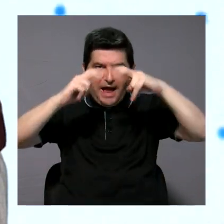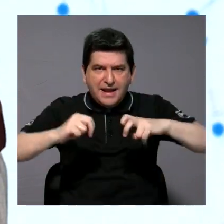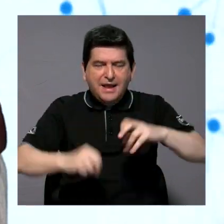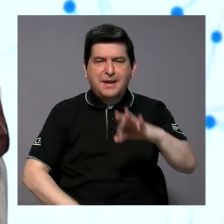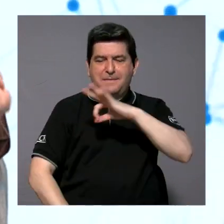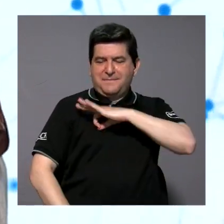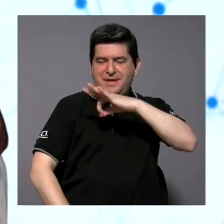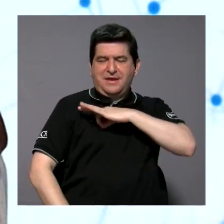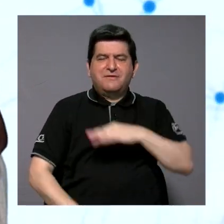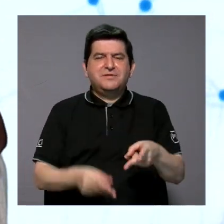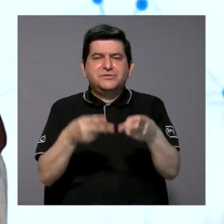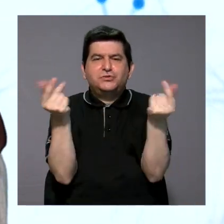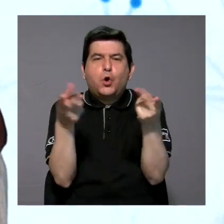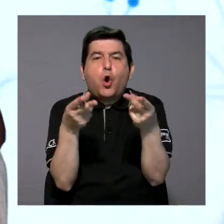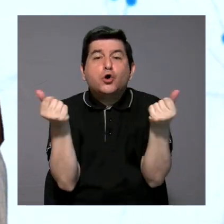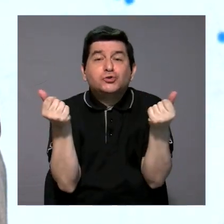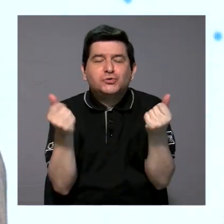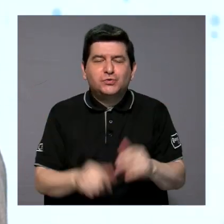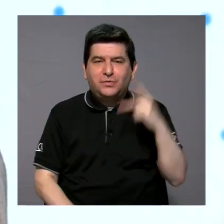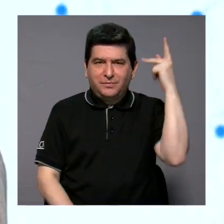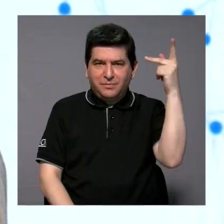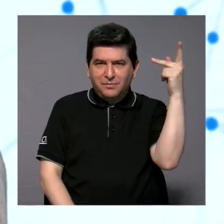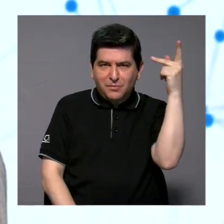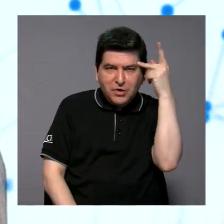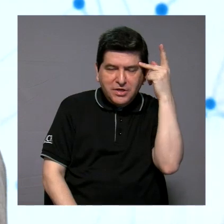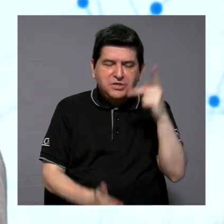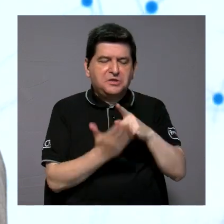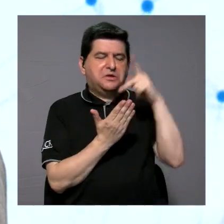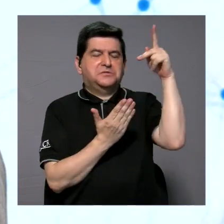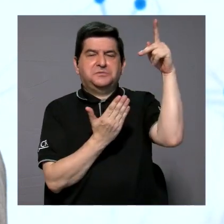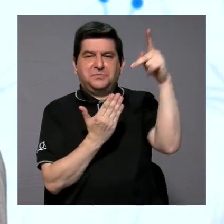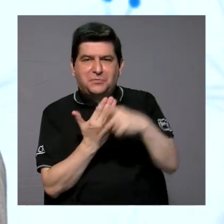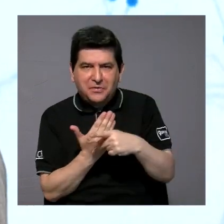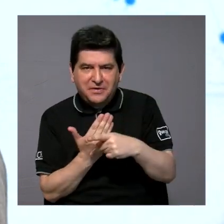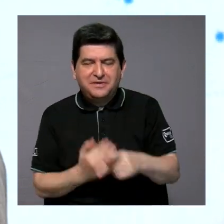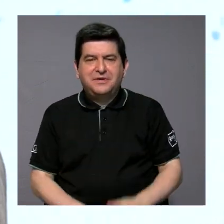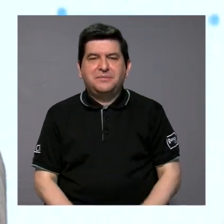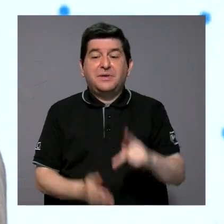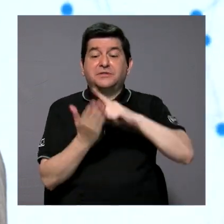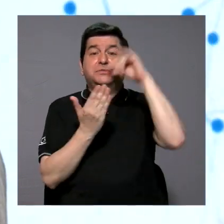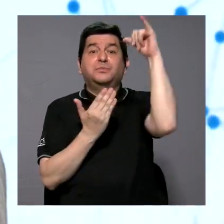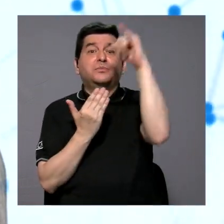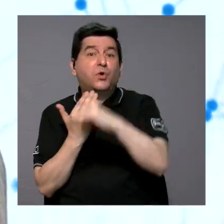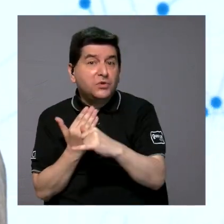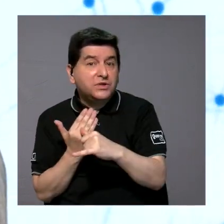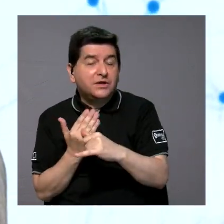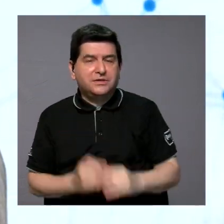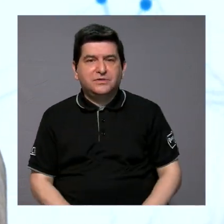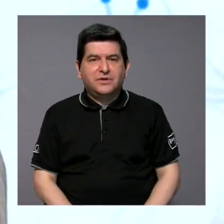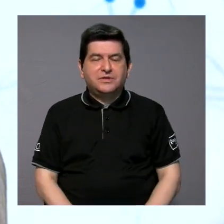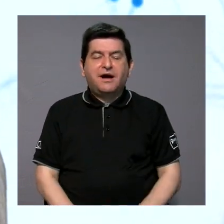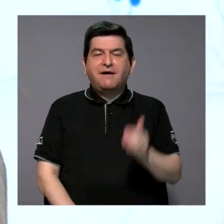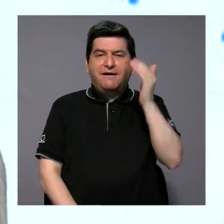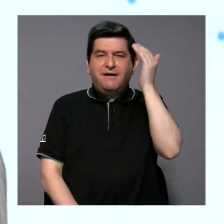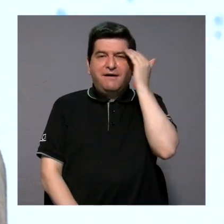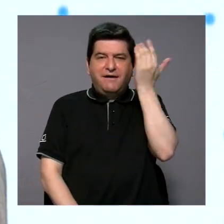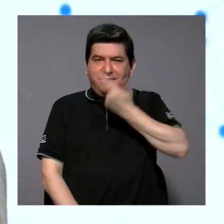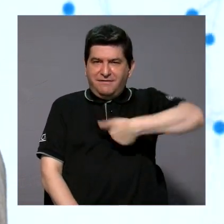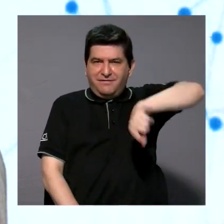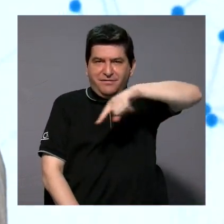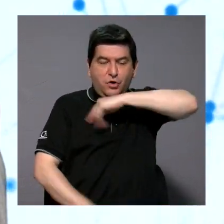análisis beneficio-costo de las políticas, de los programas, de los proyectos, para que podamos